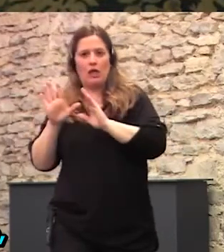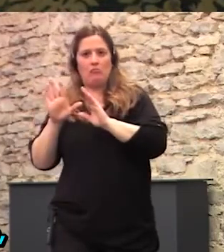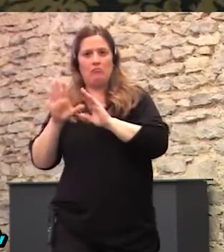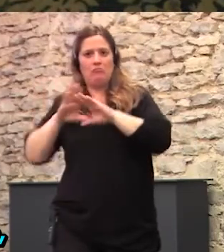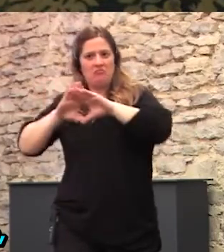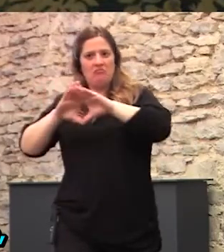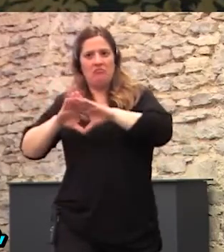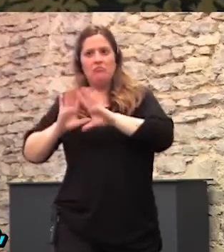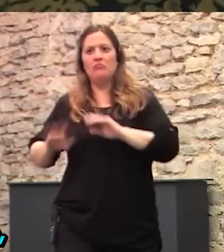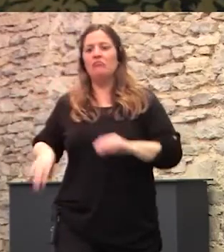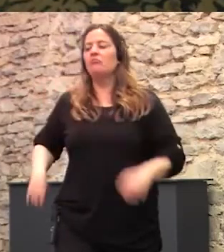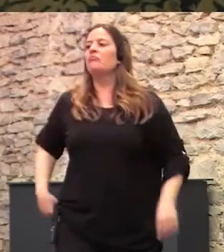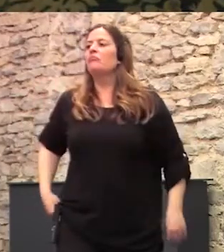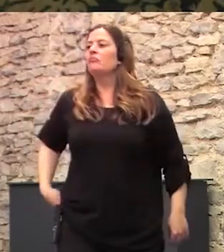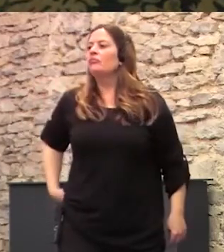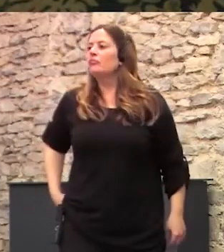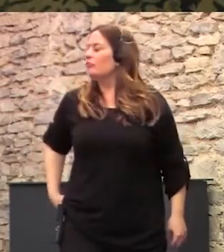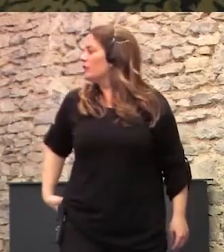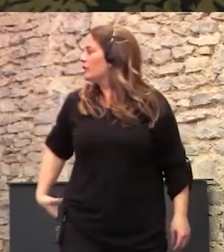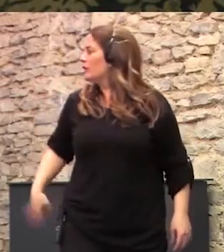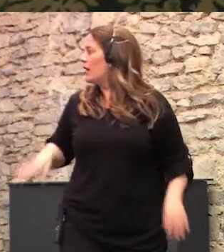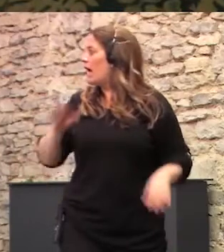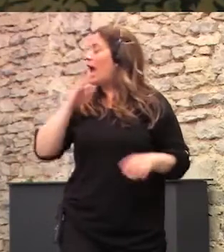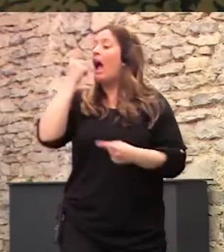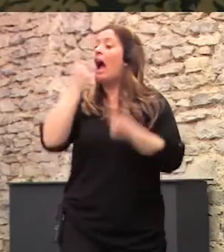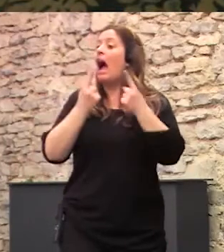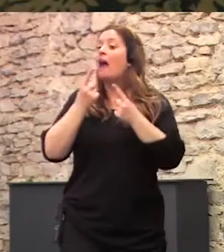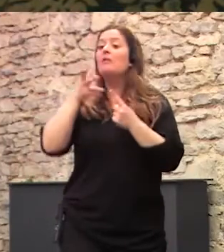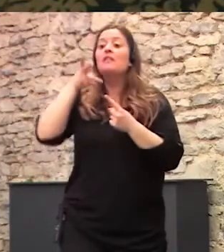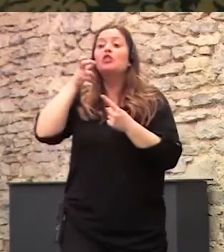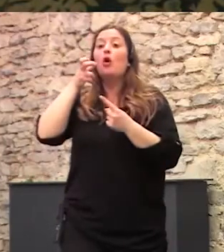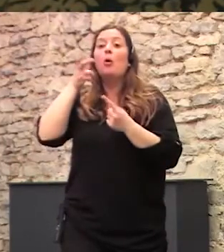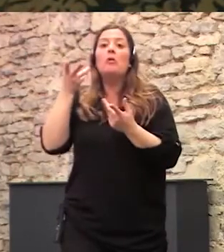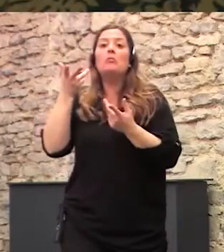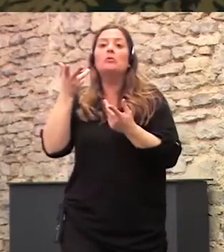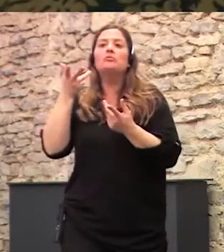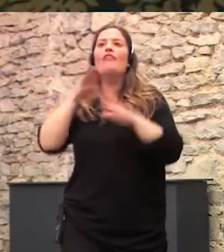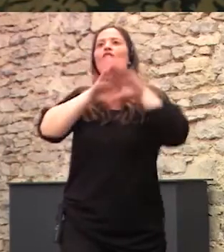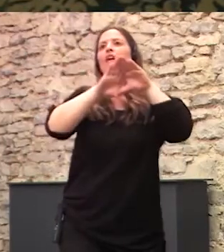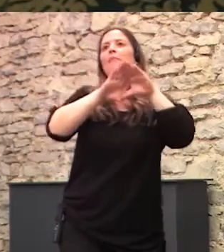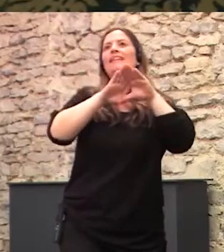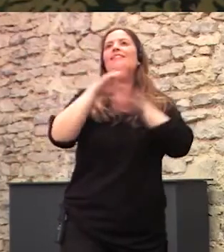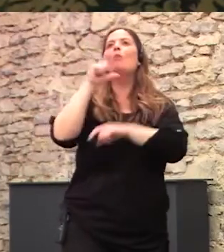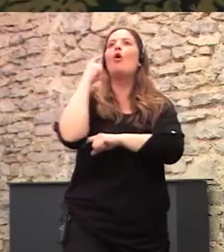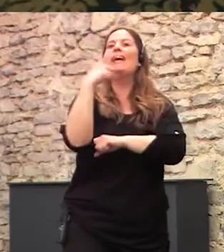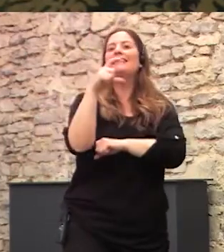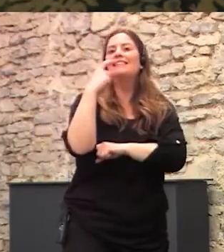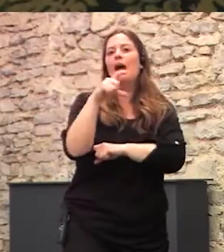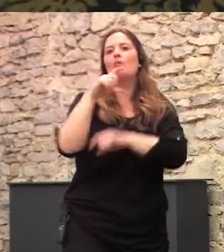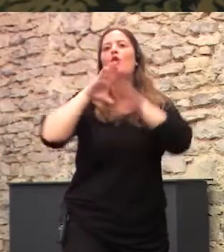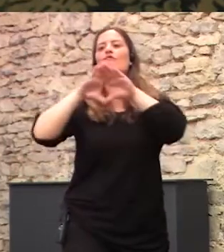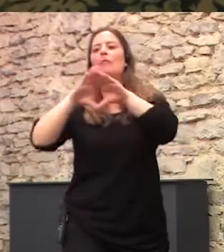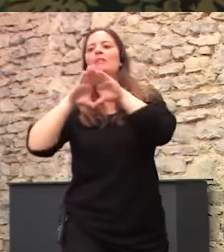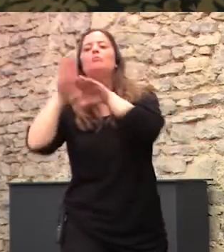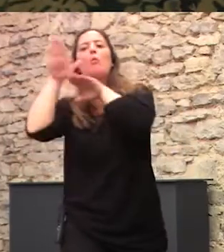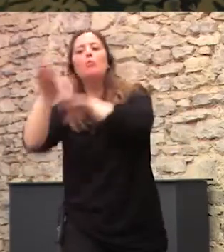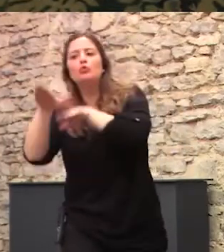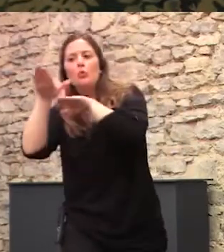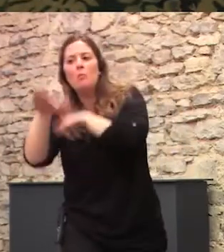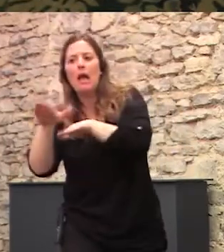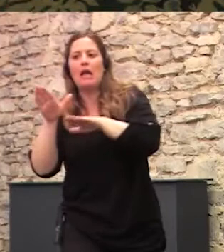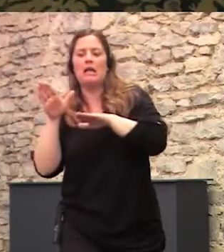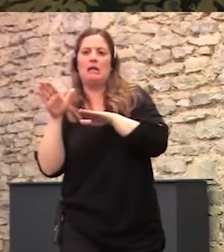A veces oímos hablar de feminismo árabe, a veces oímos hablar de feminismo islámico, a veces oímos hablar de feminismo musulmán. Bueno,